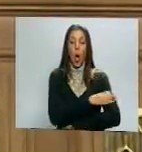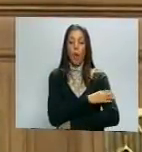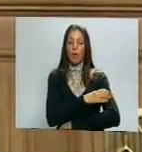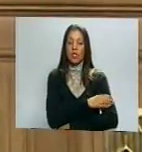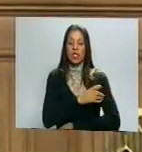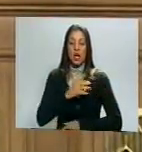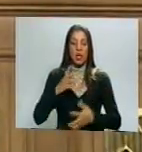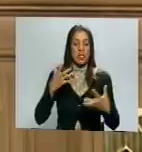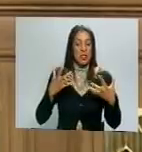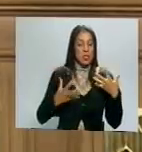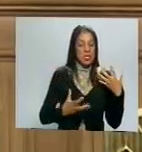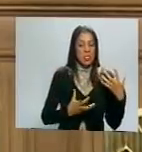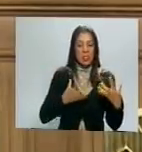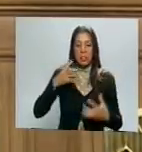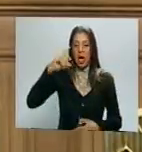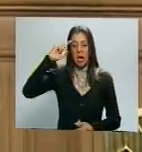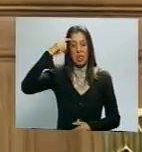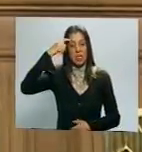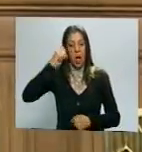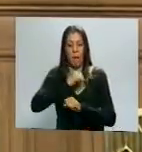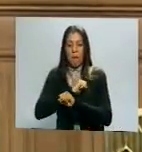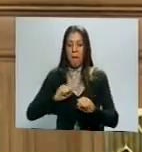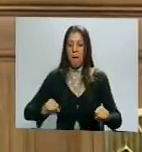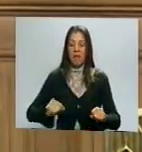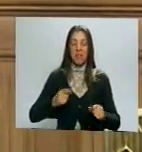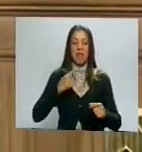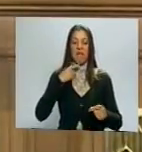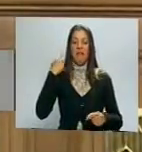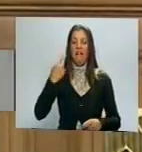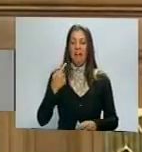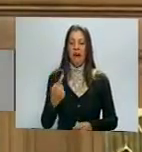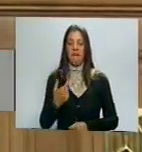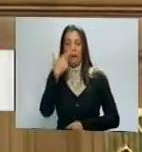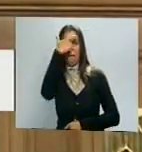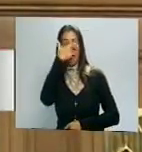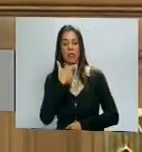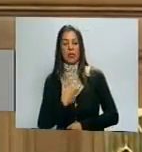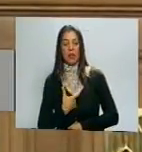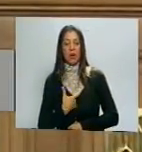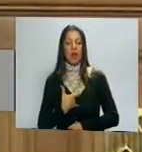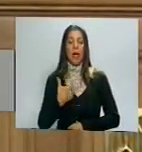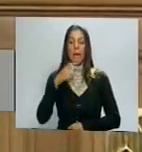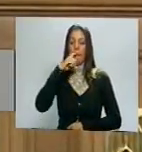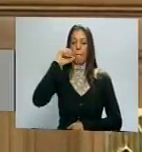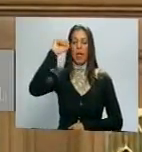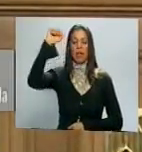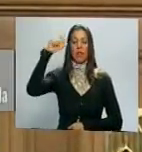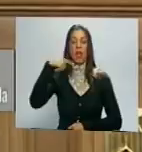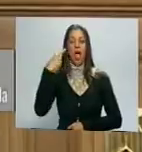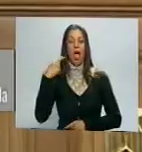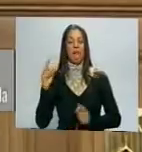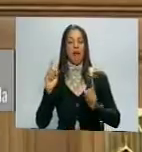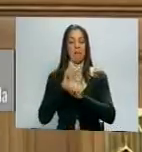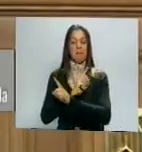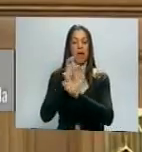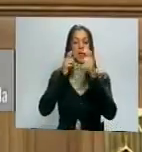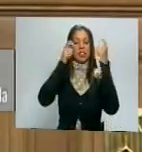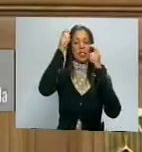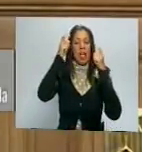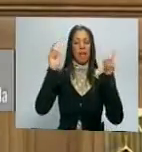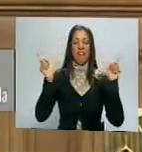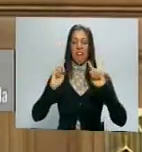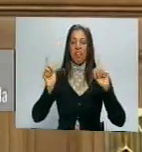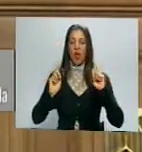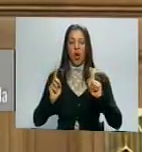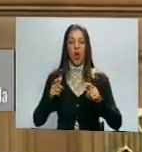loca y dijo: no puede, eso es un acto personal, Nicolás Maduro no puede hablar en nombre de Chávez, que